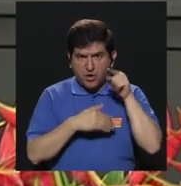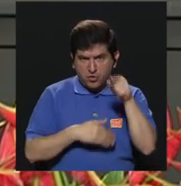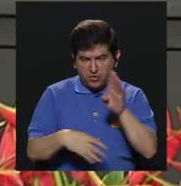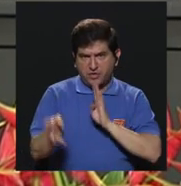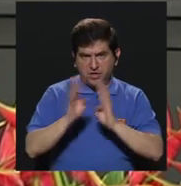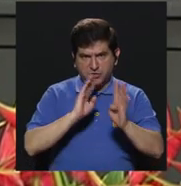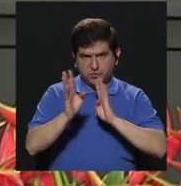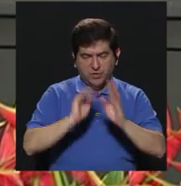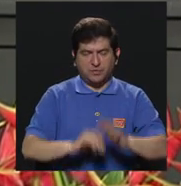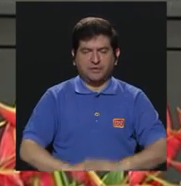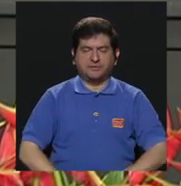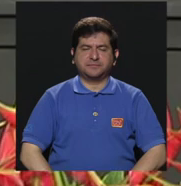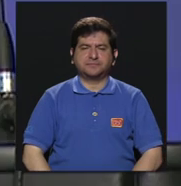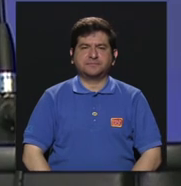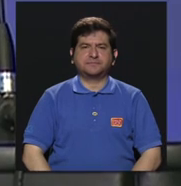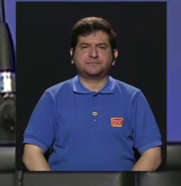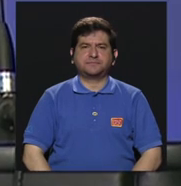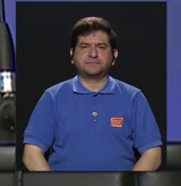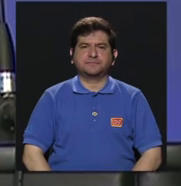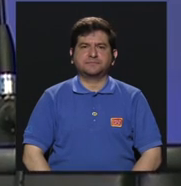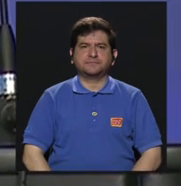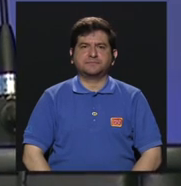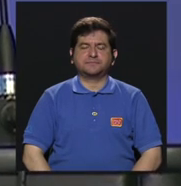de las cuales hablaré más adelante.